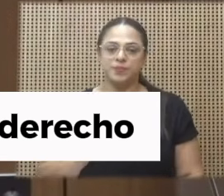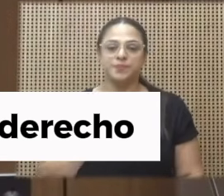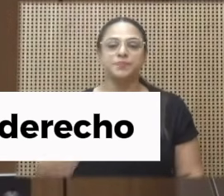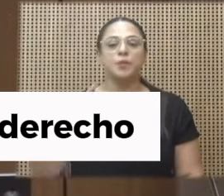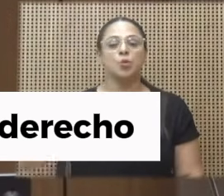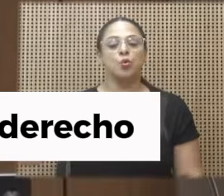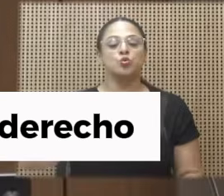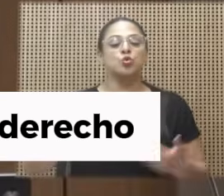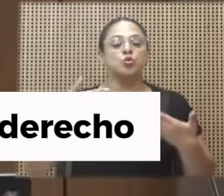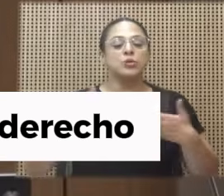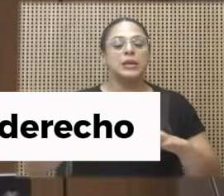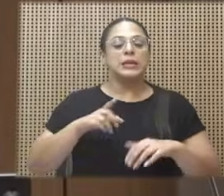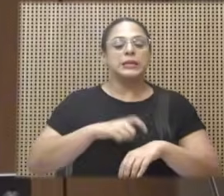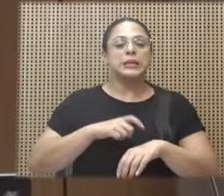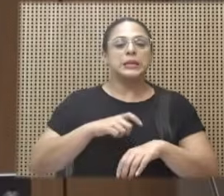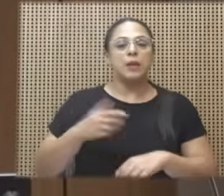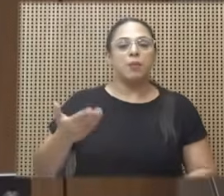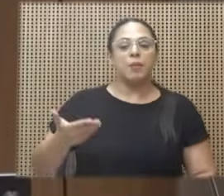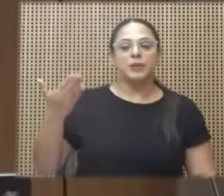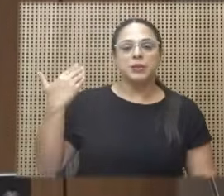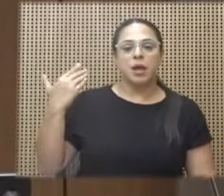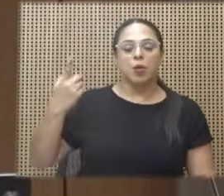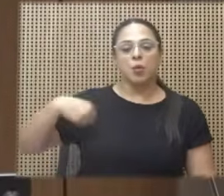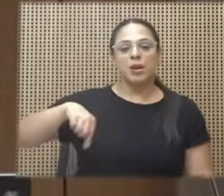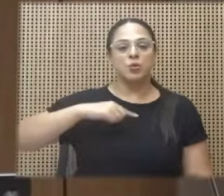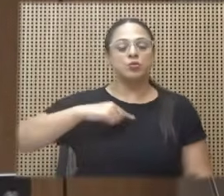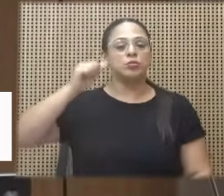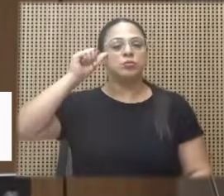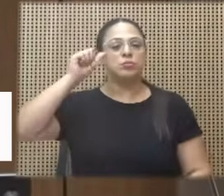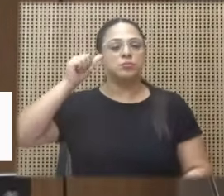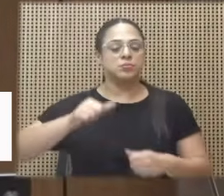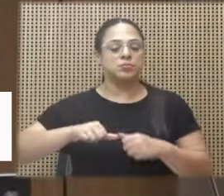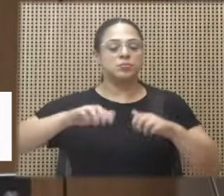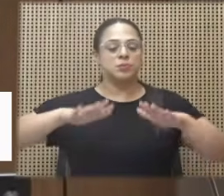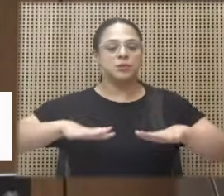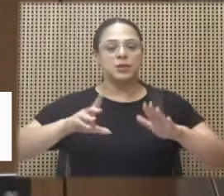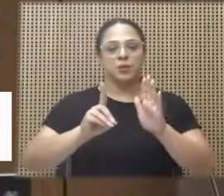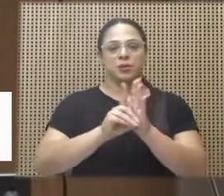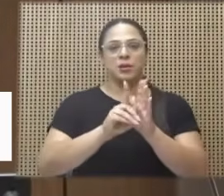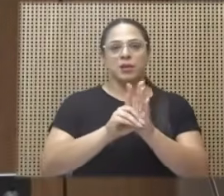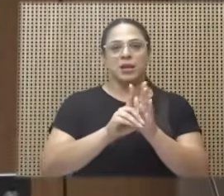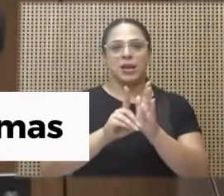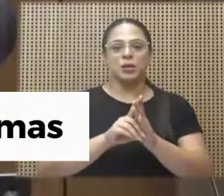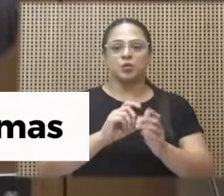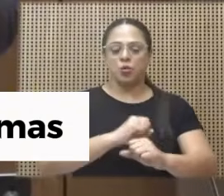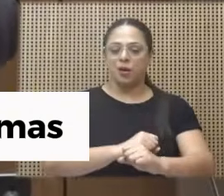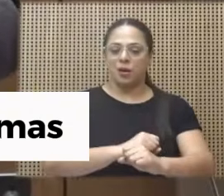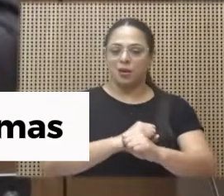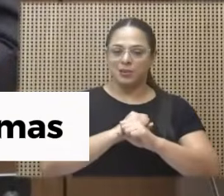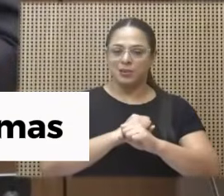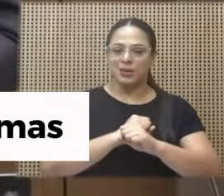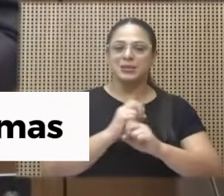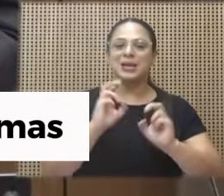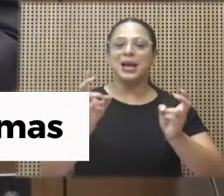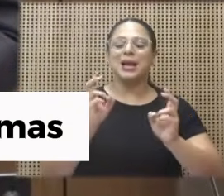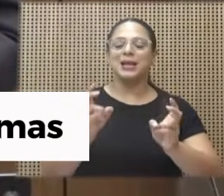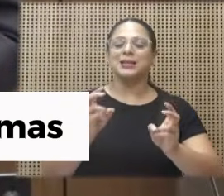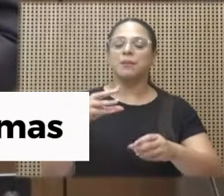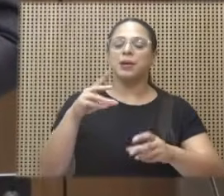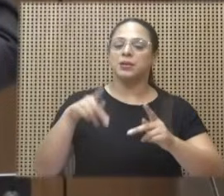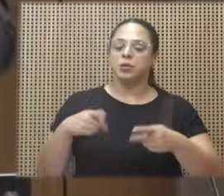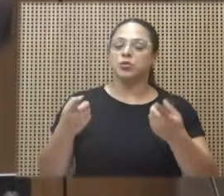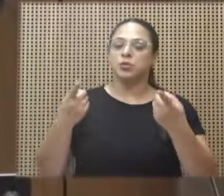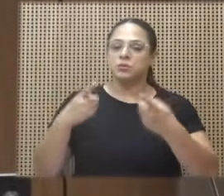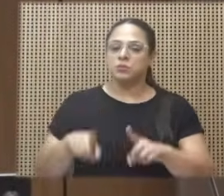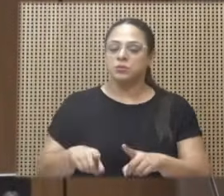pasado y herederos de un Estado de Derecho, que garantiza los derechos de los imputados y el respeto y la defensa de las